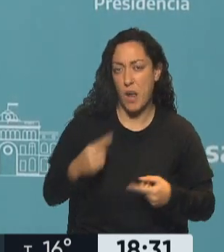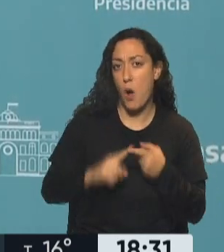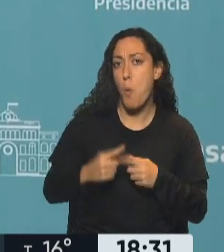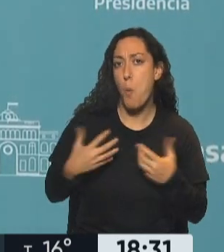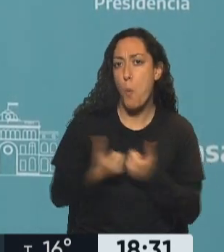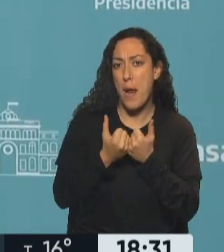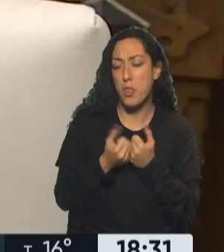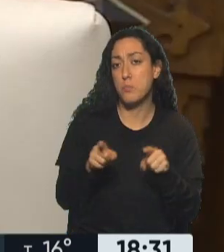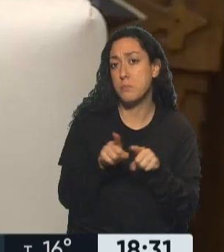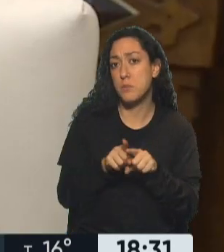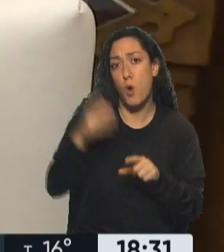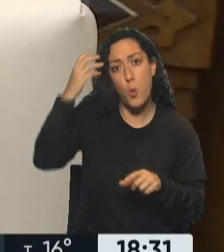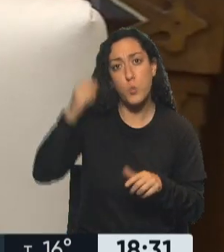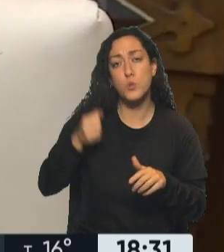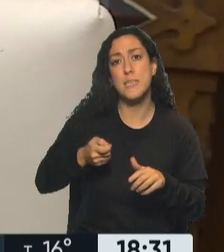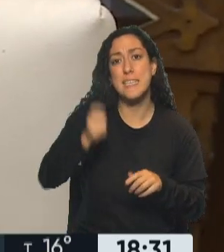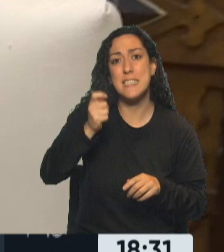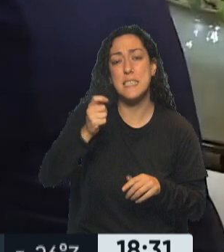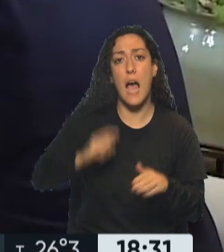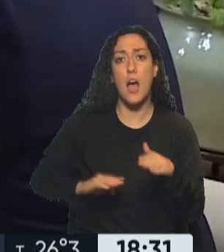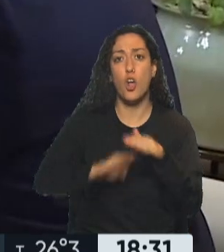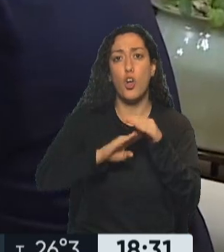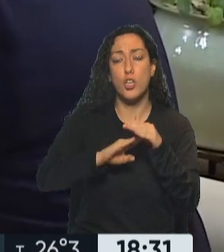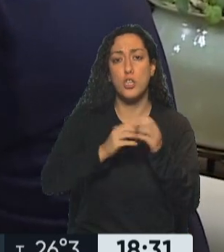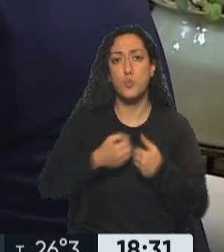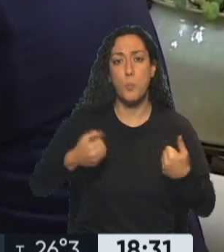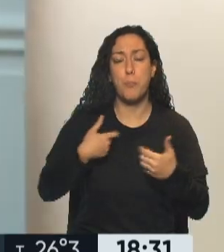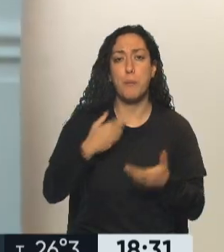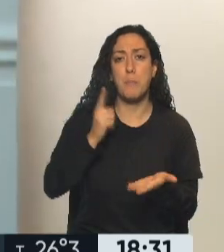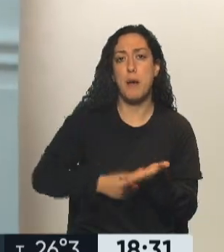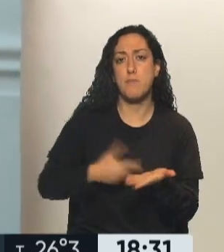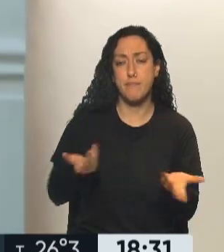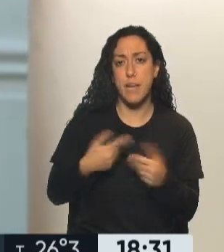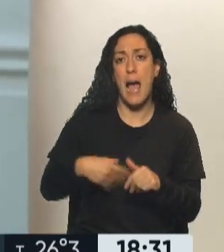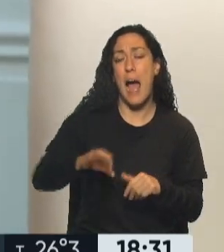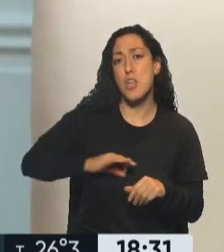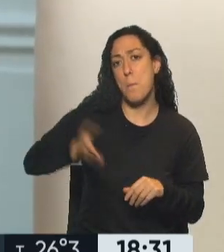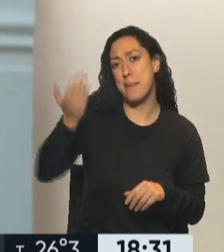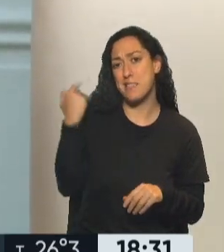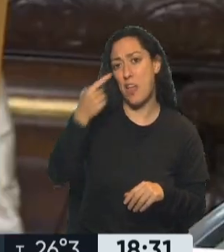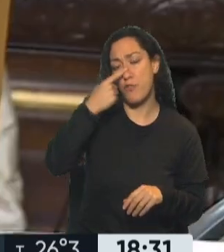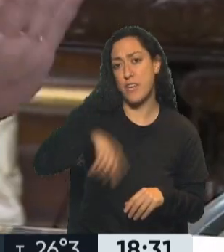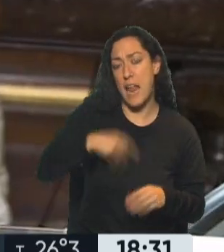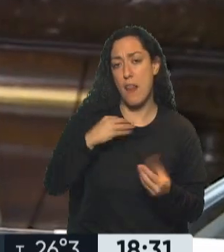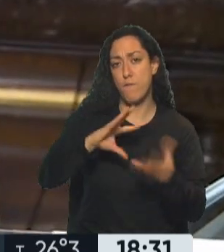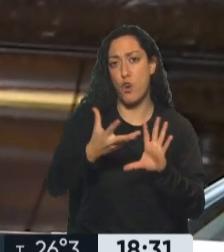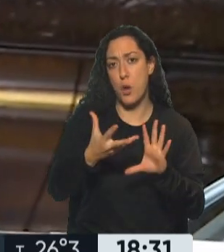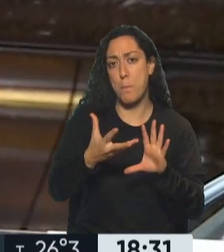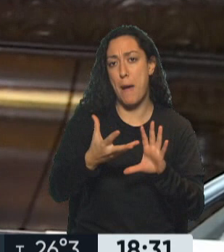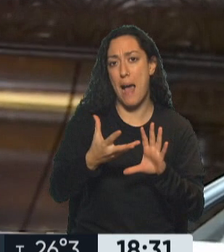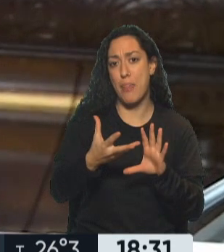la Corte Suprema de Justicia y en fines de año pasado estableciendo la forma en la que